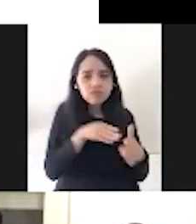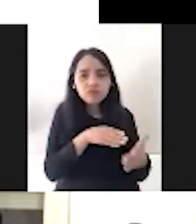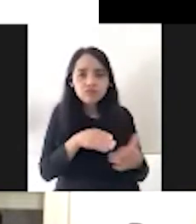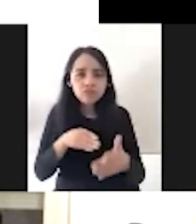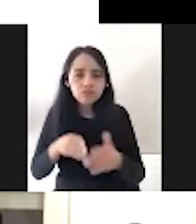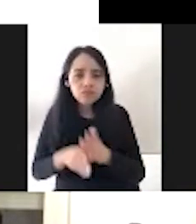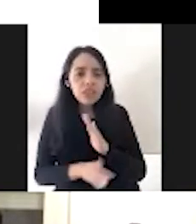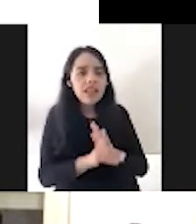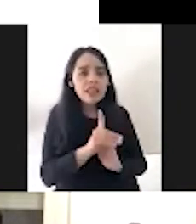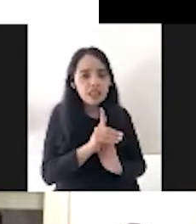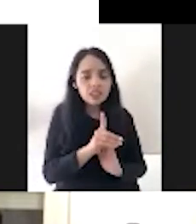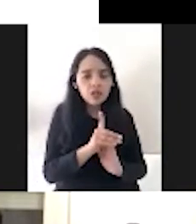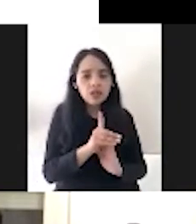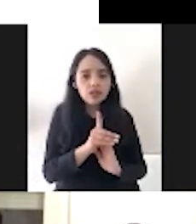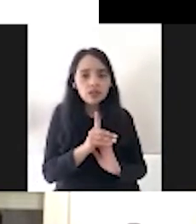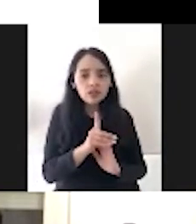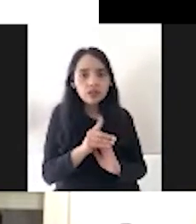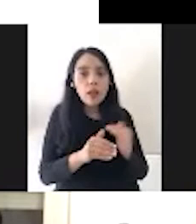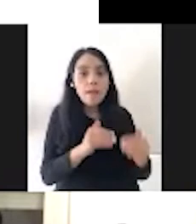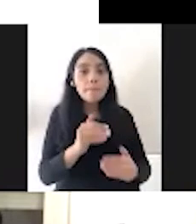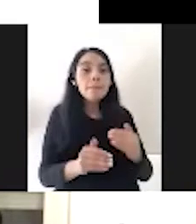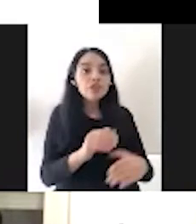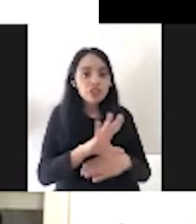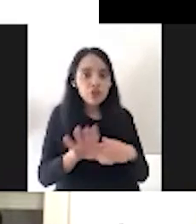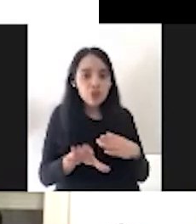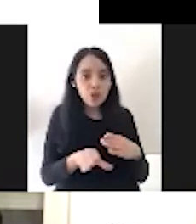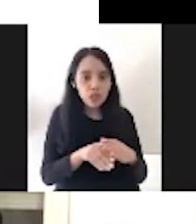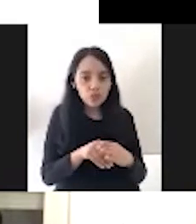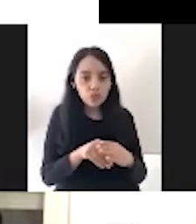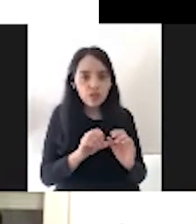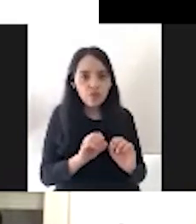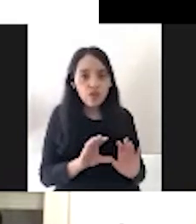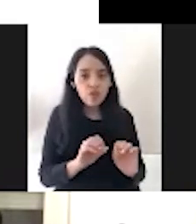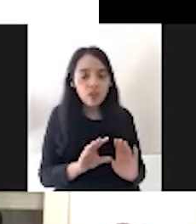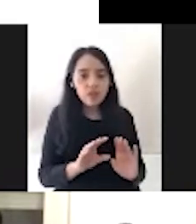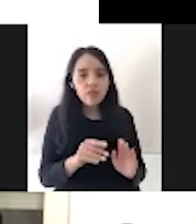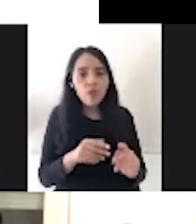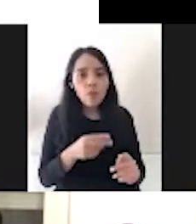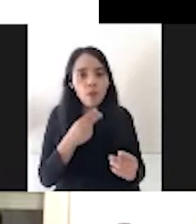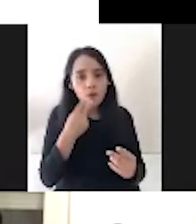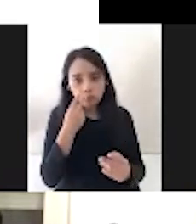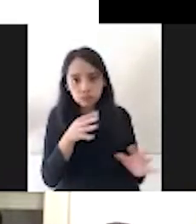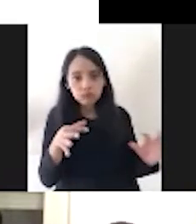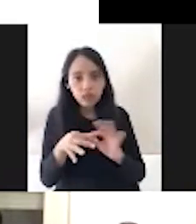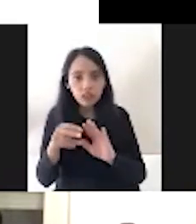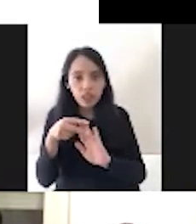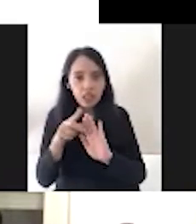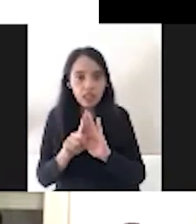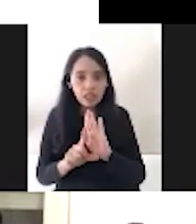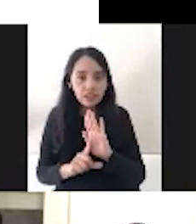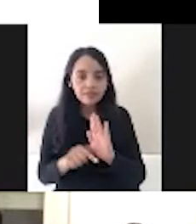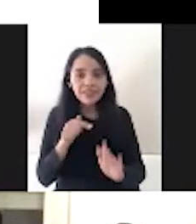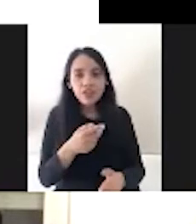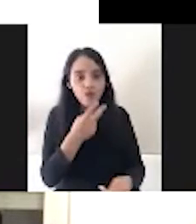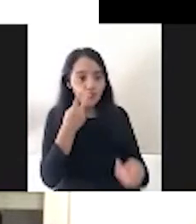desarrollar procesos educativos más inclusivos, tomando en cuenta las normativas impulsadas. Y nos arrojó un montón de